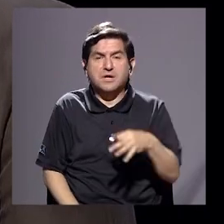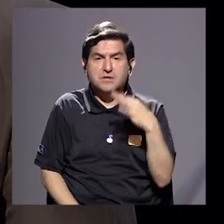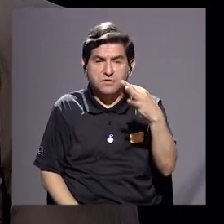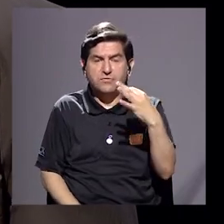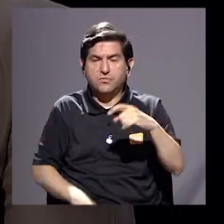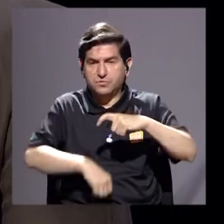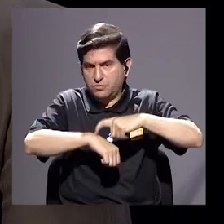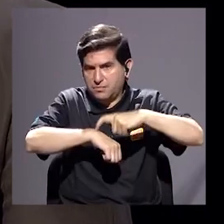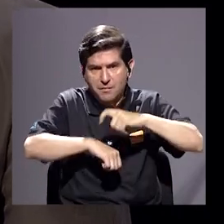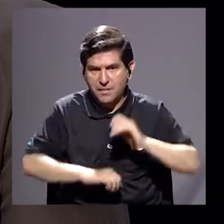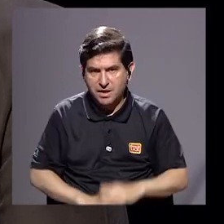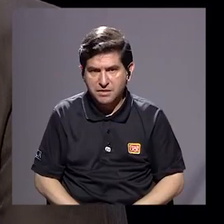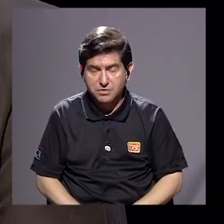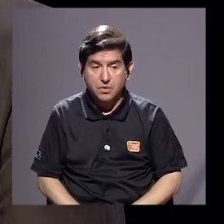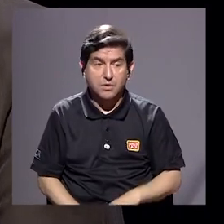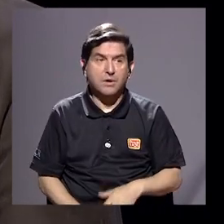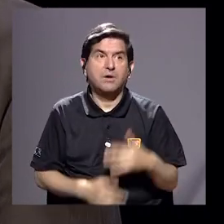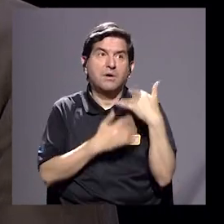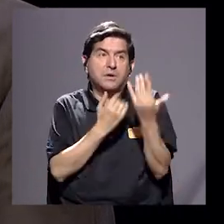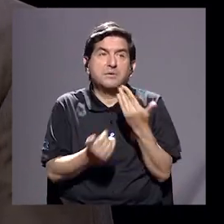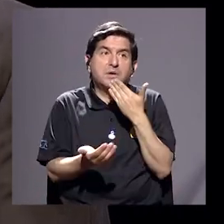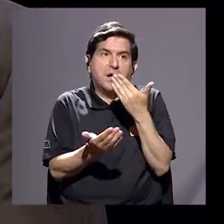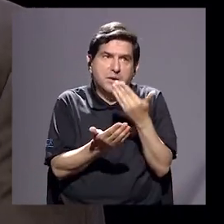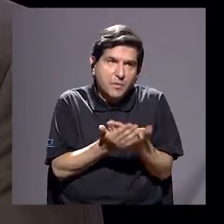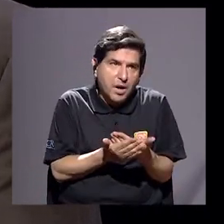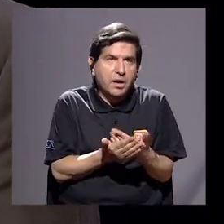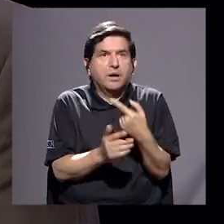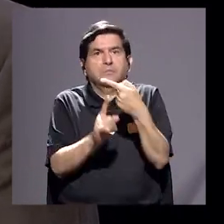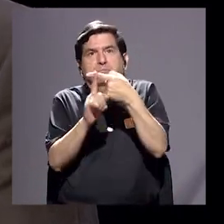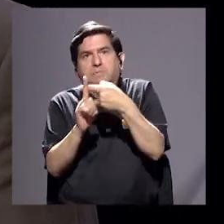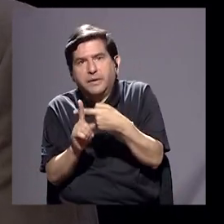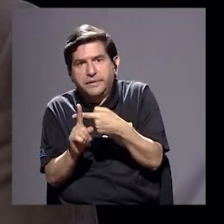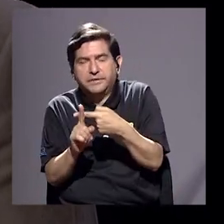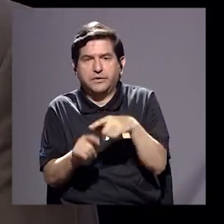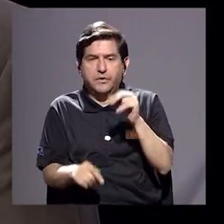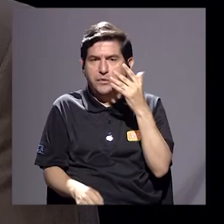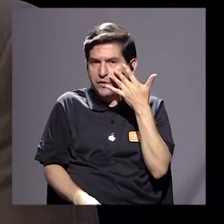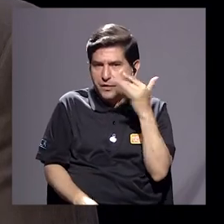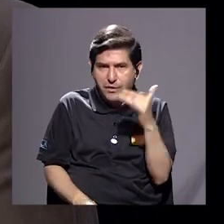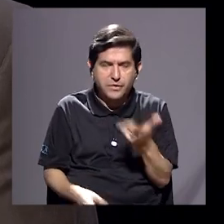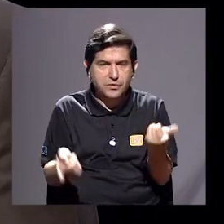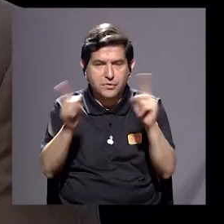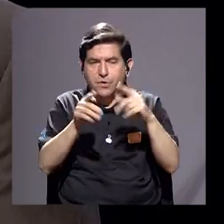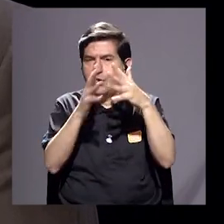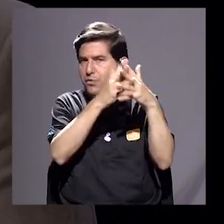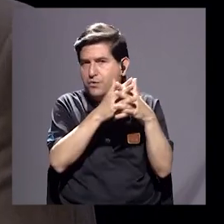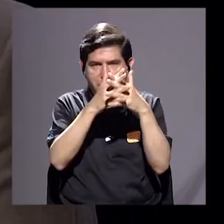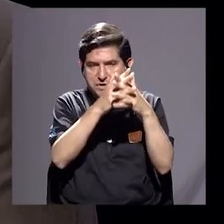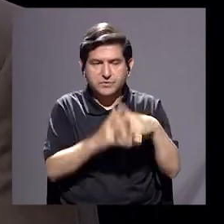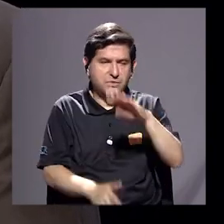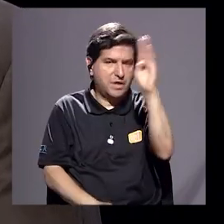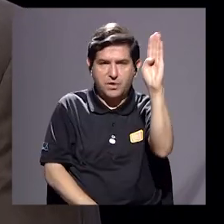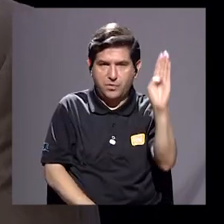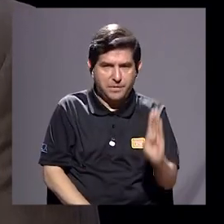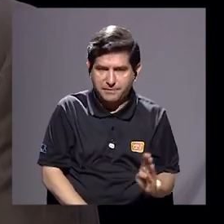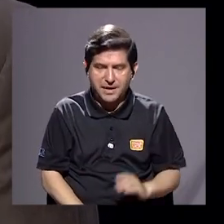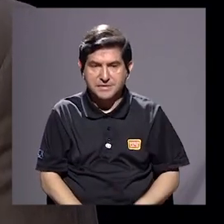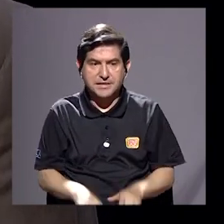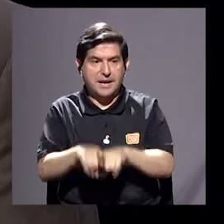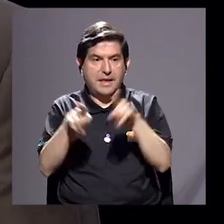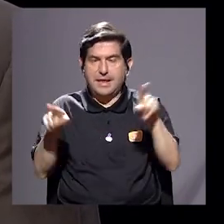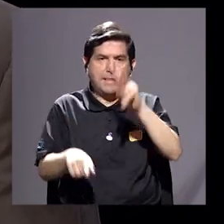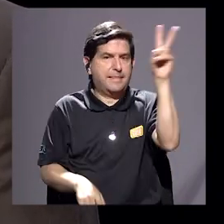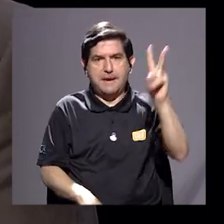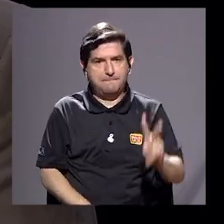próximo periodo esperamos que sea alguien bueno alguien positivo algo que no se parezca a lo que ocurre en eeuu en brasil y tampoco